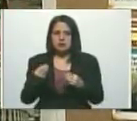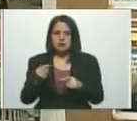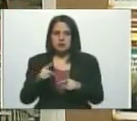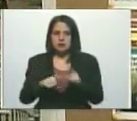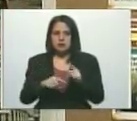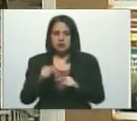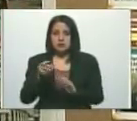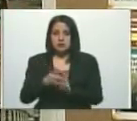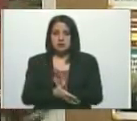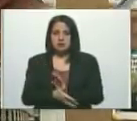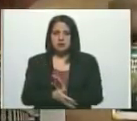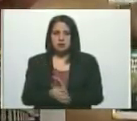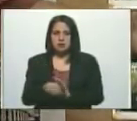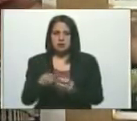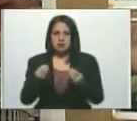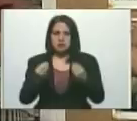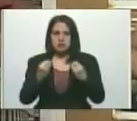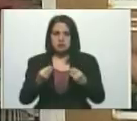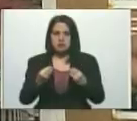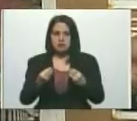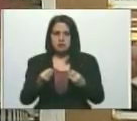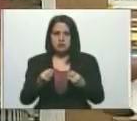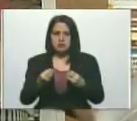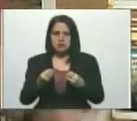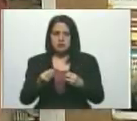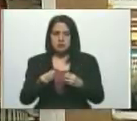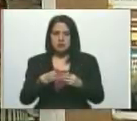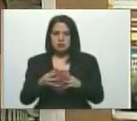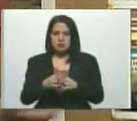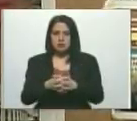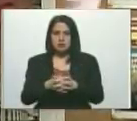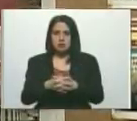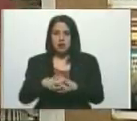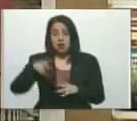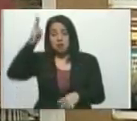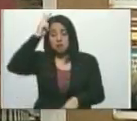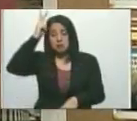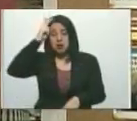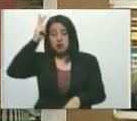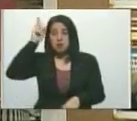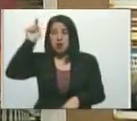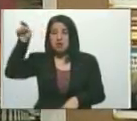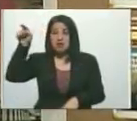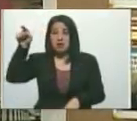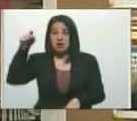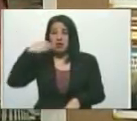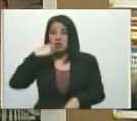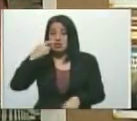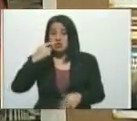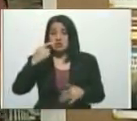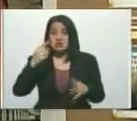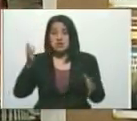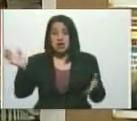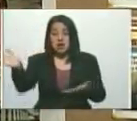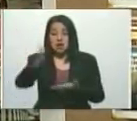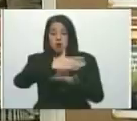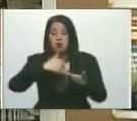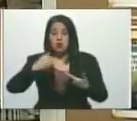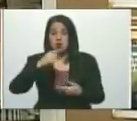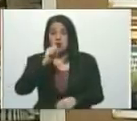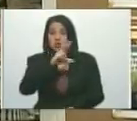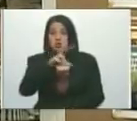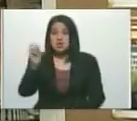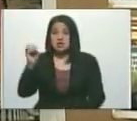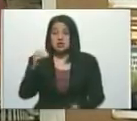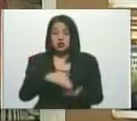un delincuente. Y está allá en Perú, dándose la mala vida. Recogió más de 300.000 dólares y se perdieron